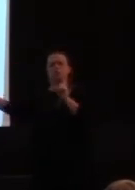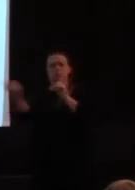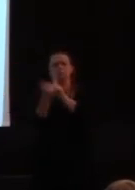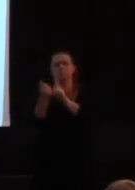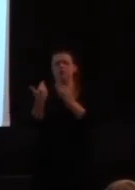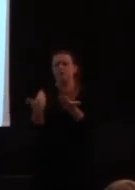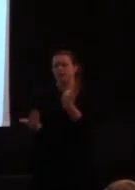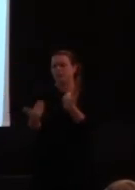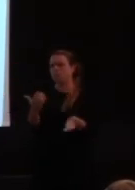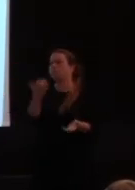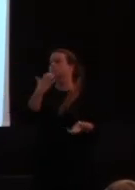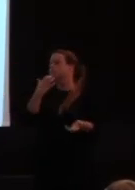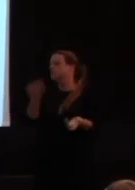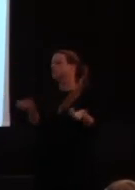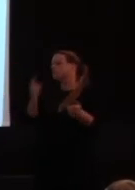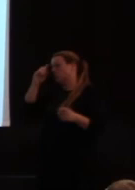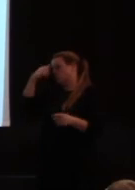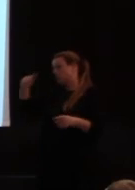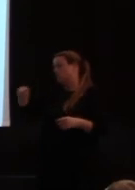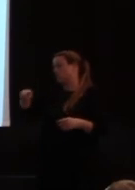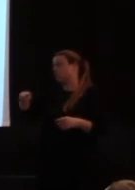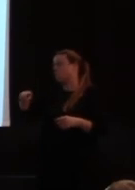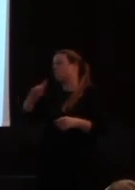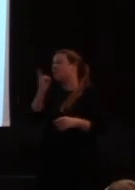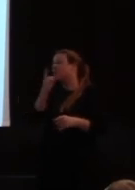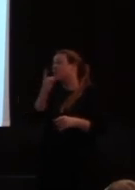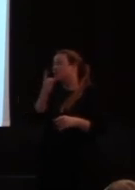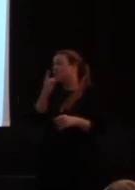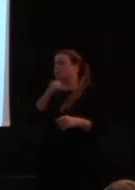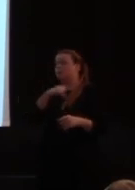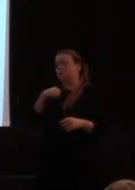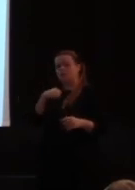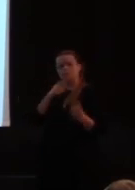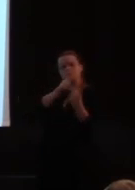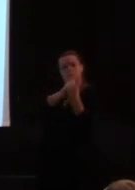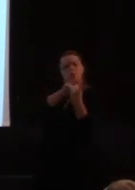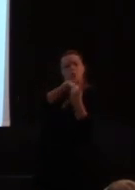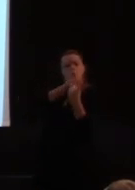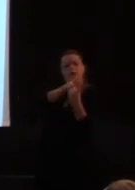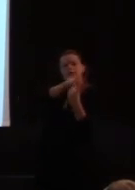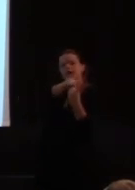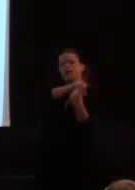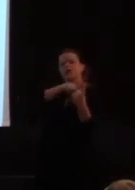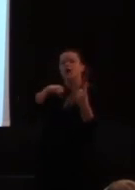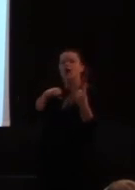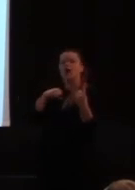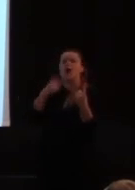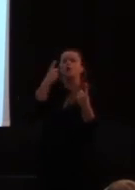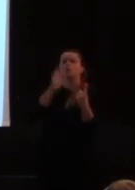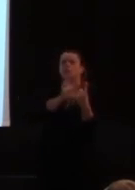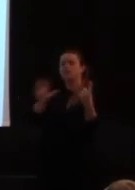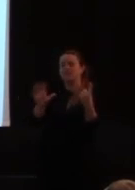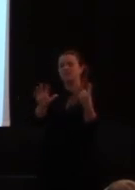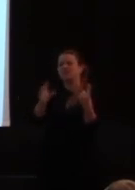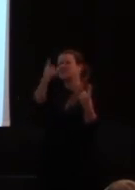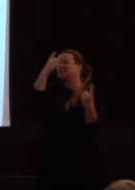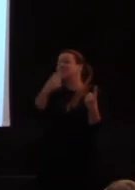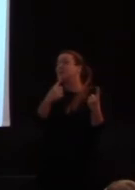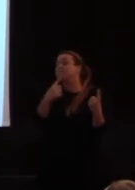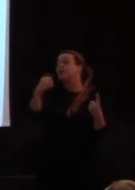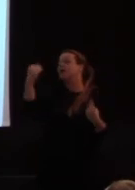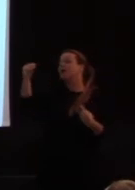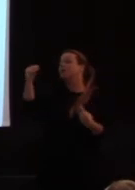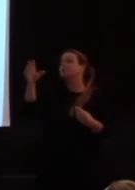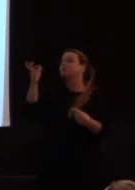Todos saben que aquello es un error y en privado, bien, fíjate que se lo contamos a él. Sí, la imagen, sobre todo de los adolescentes, pero también de los niños,